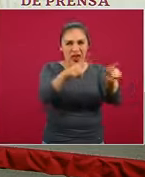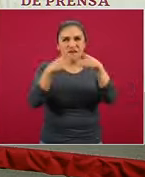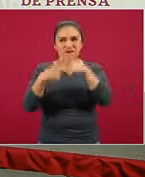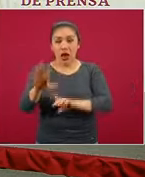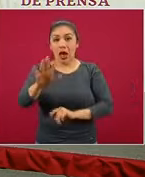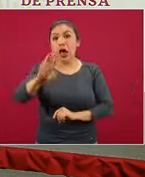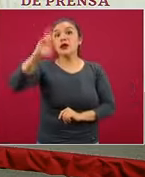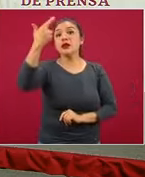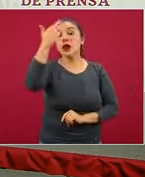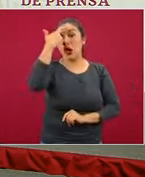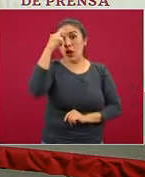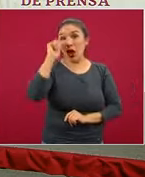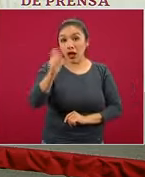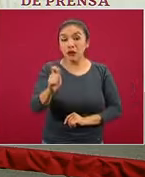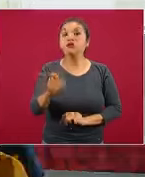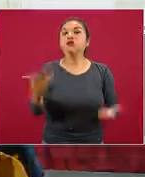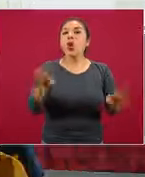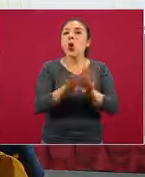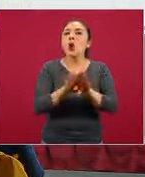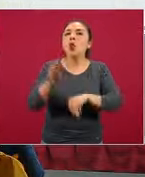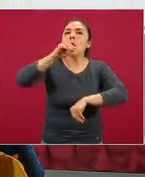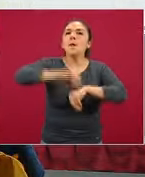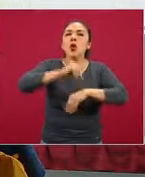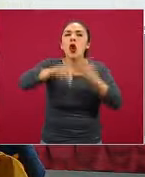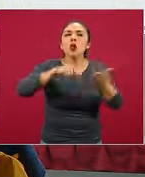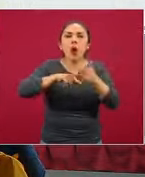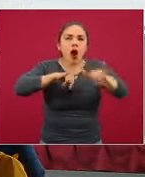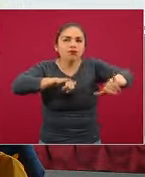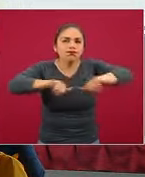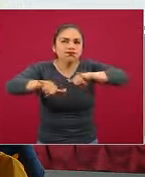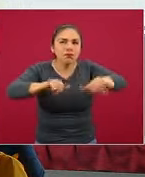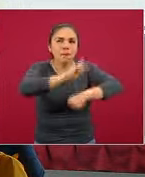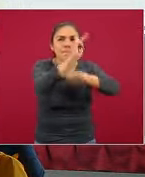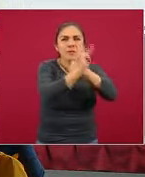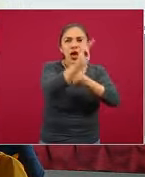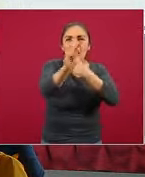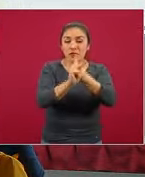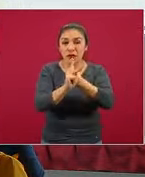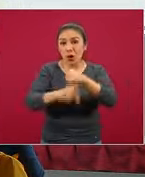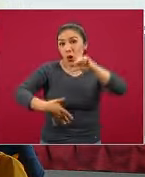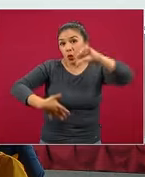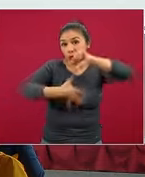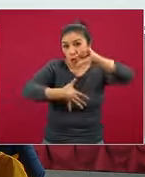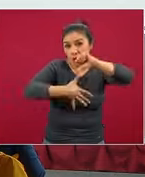que por la posición o localización geográfica de estos países, América del